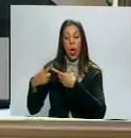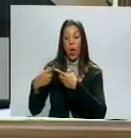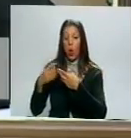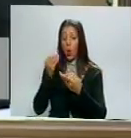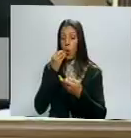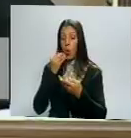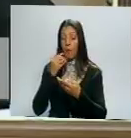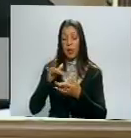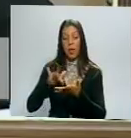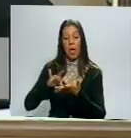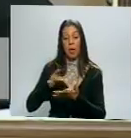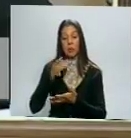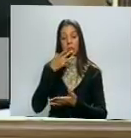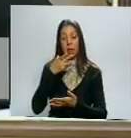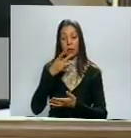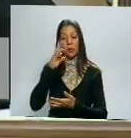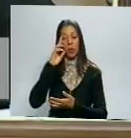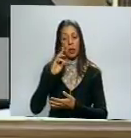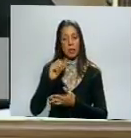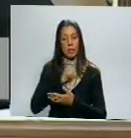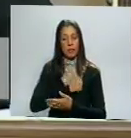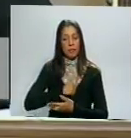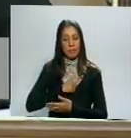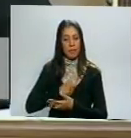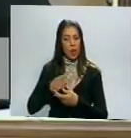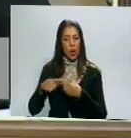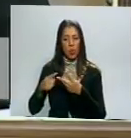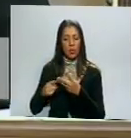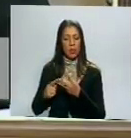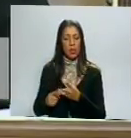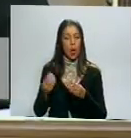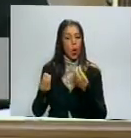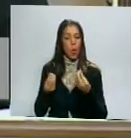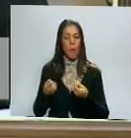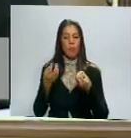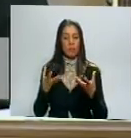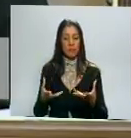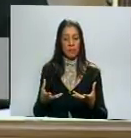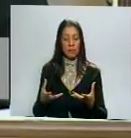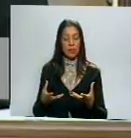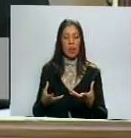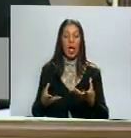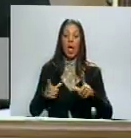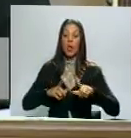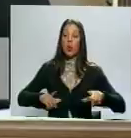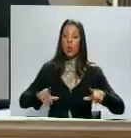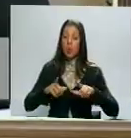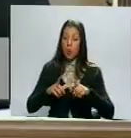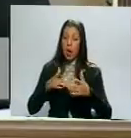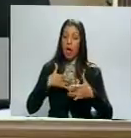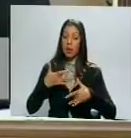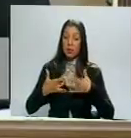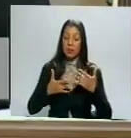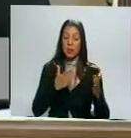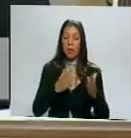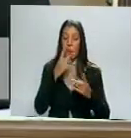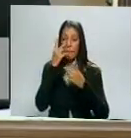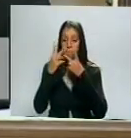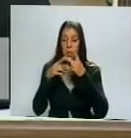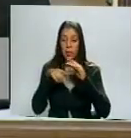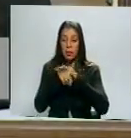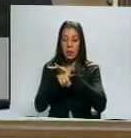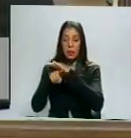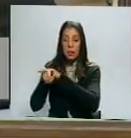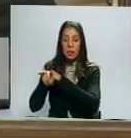del Comité Local de Abastecimiento y Producción se realizará mediante el desarrollo de jornadas en el sector, las visitas casa por casa